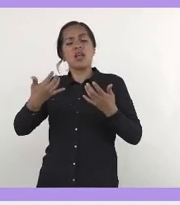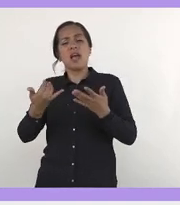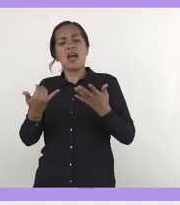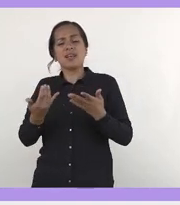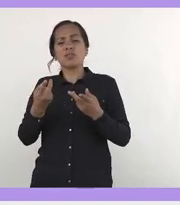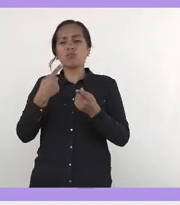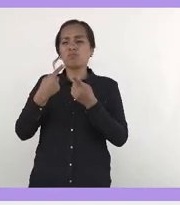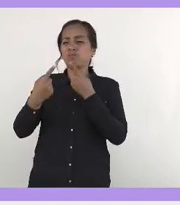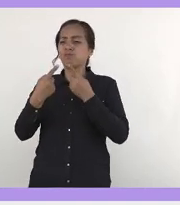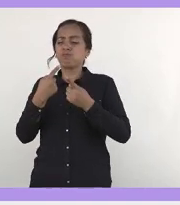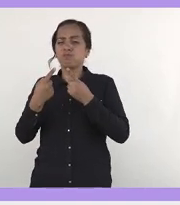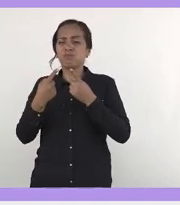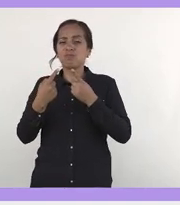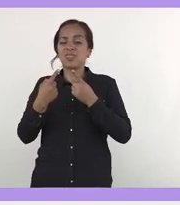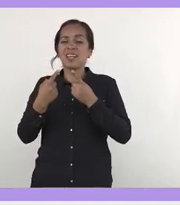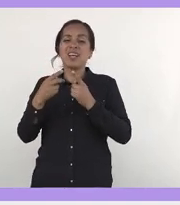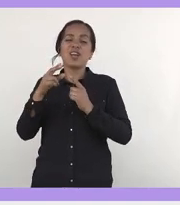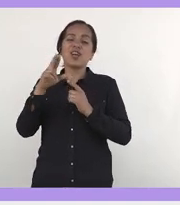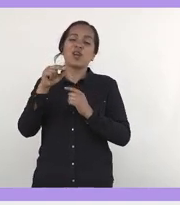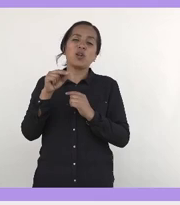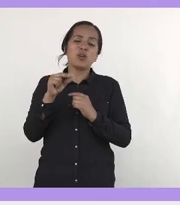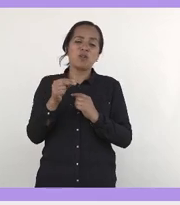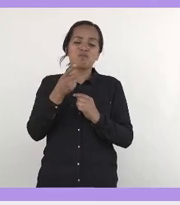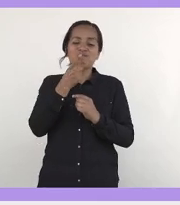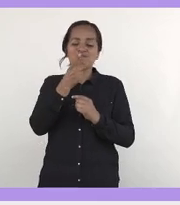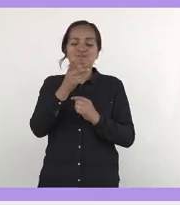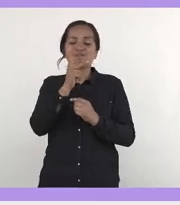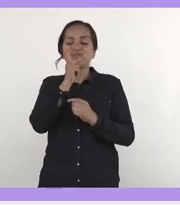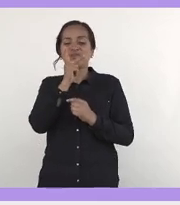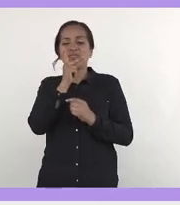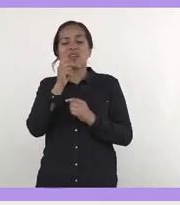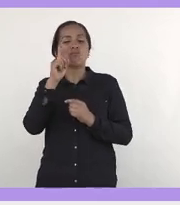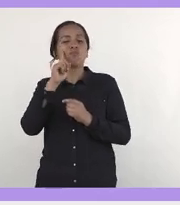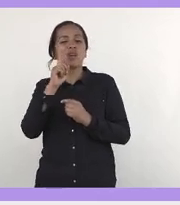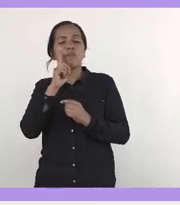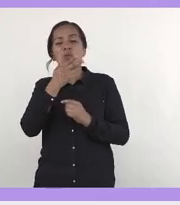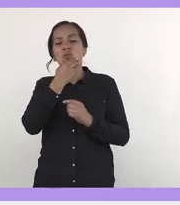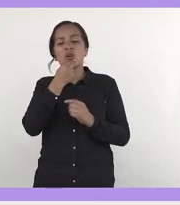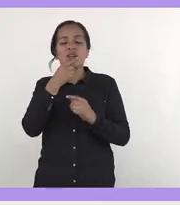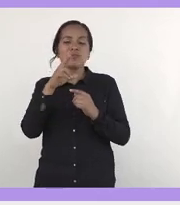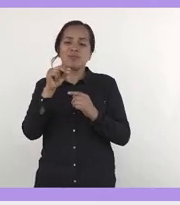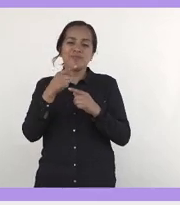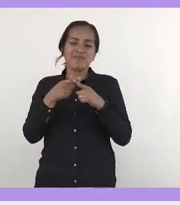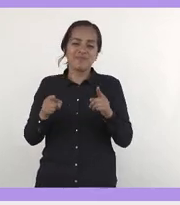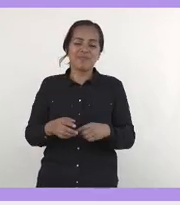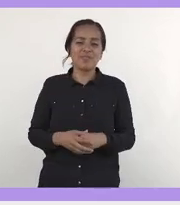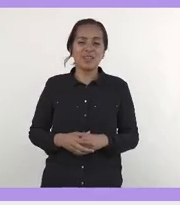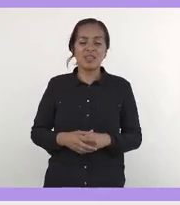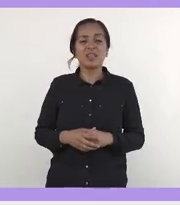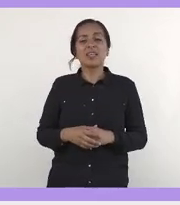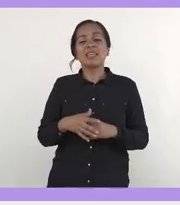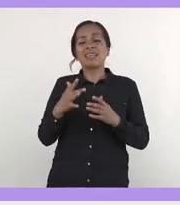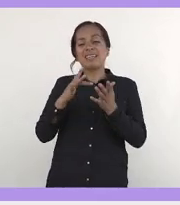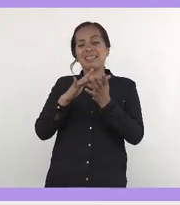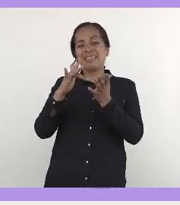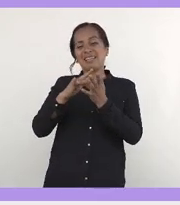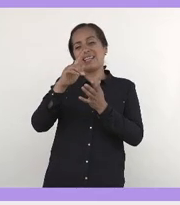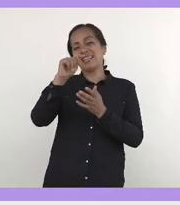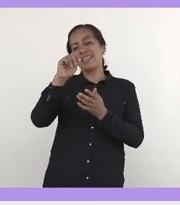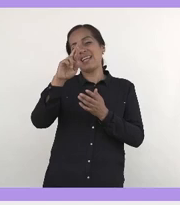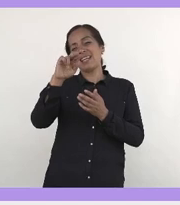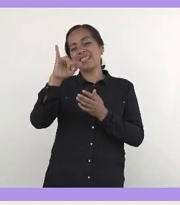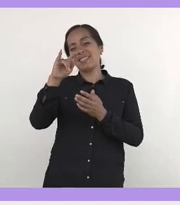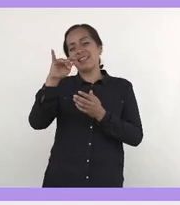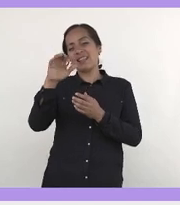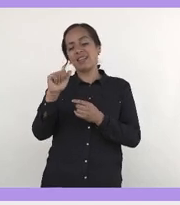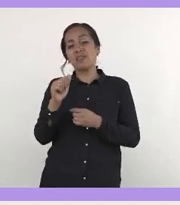de la jugadora exactamente Entonces es muy importante y te agradezco mucho No a ti Tere Muchas gracias Y eso que dices